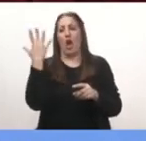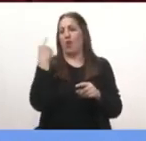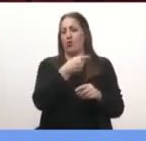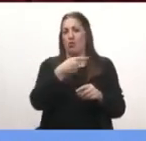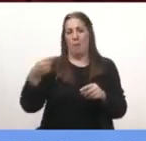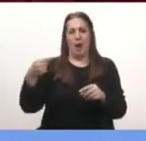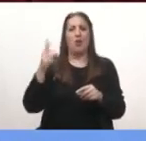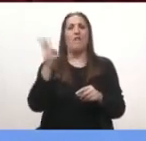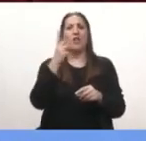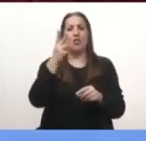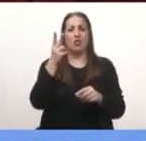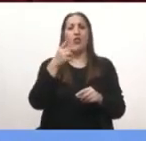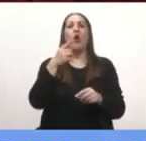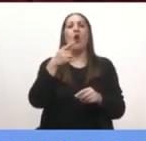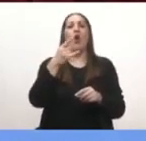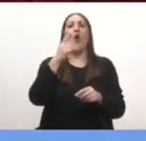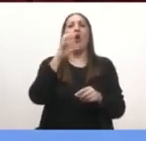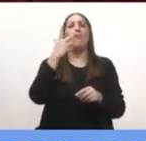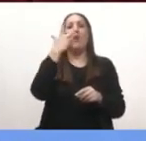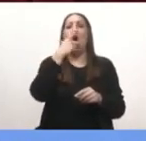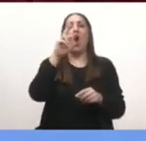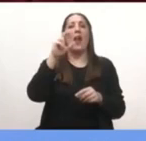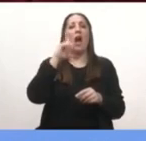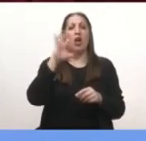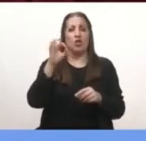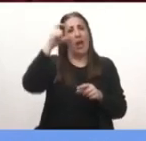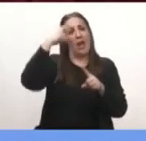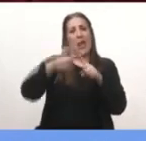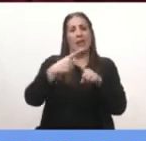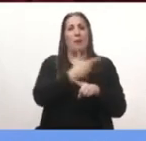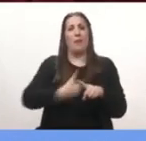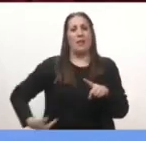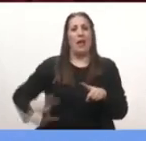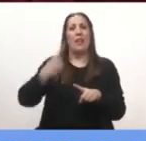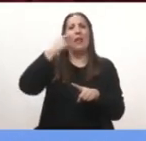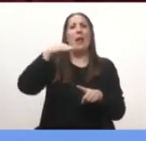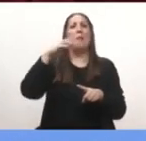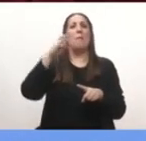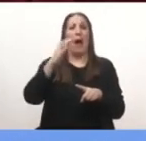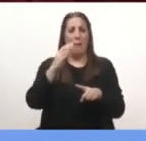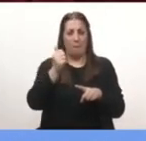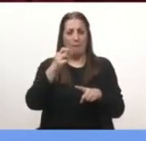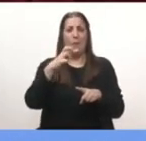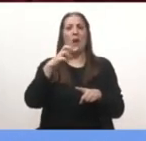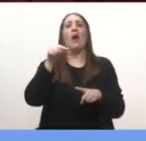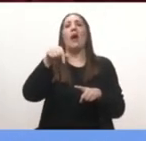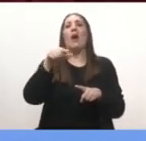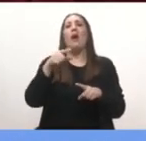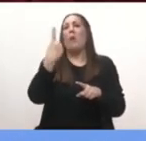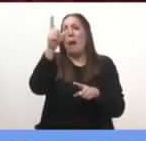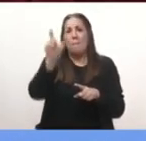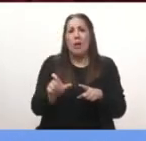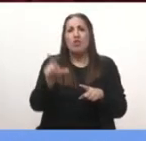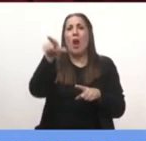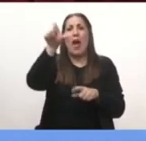Horacio Osuna el expresidente de imbap una de las personas uno de los científicos